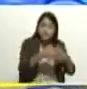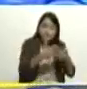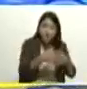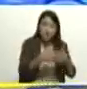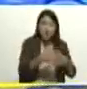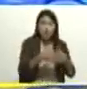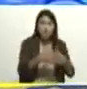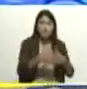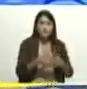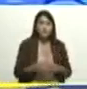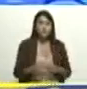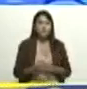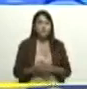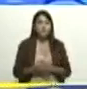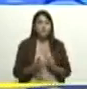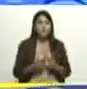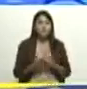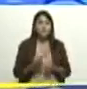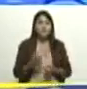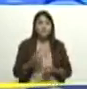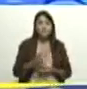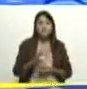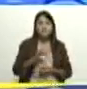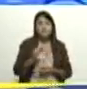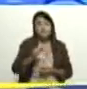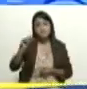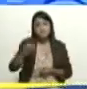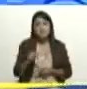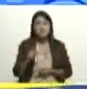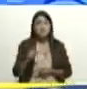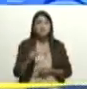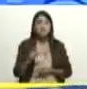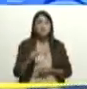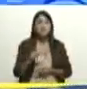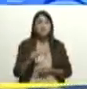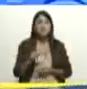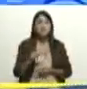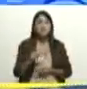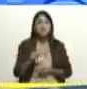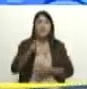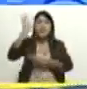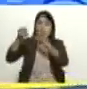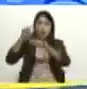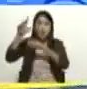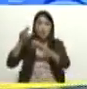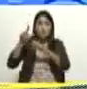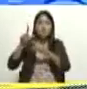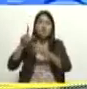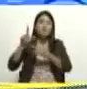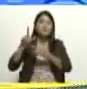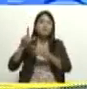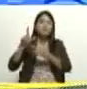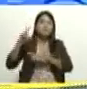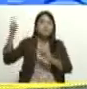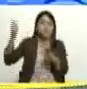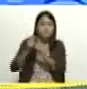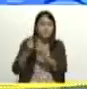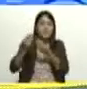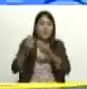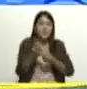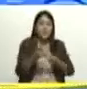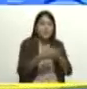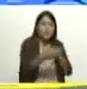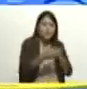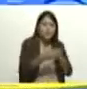de ahorro, sustitución estratégica de importaciones para el ahorro, las divisas, en el marco, como usted sabe, de una